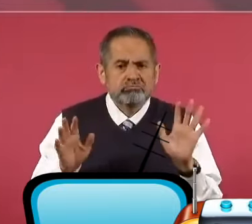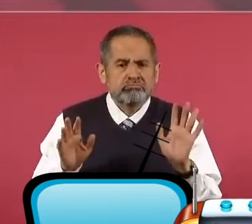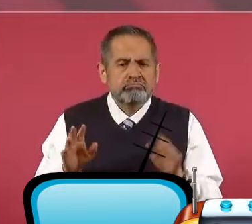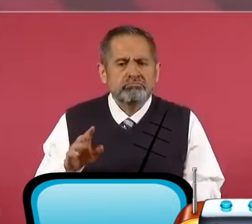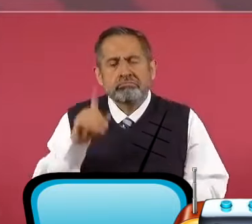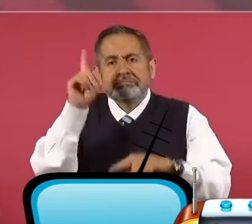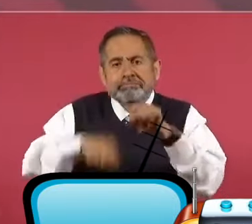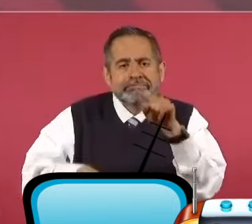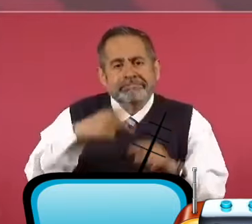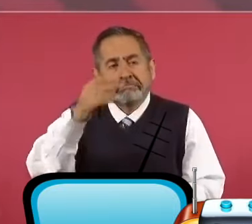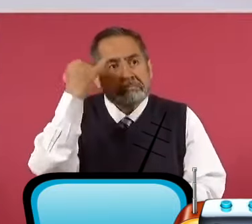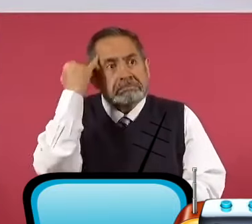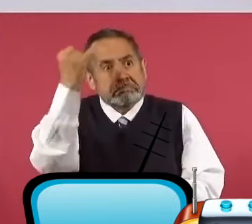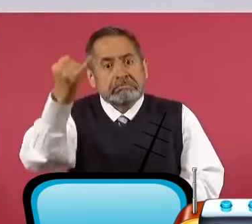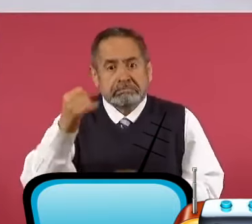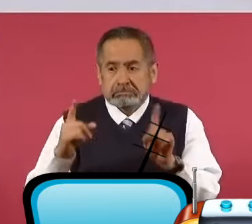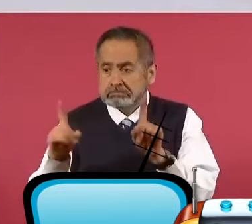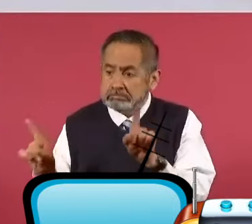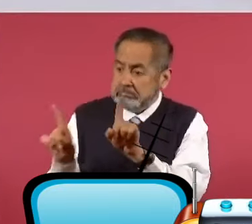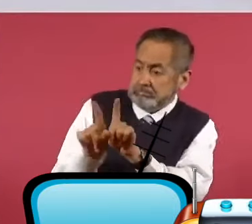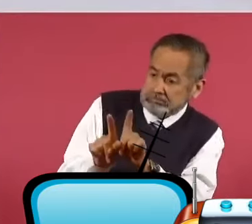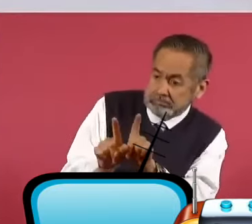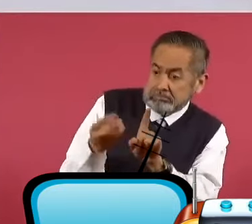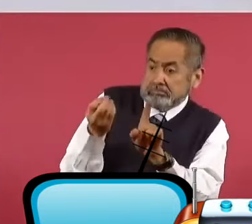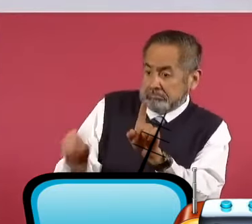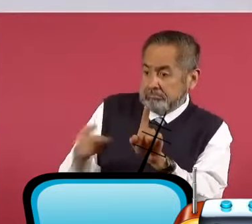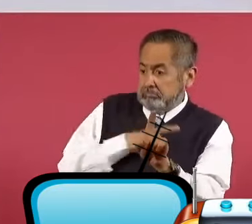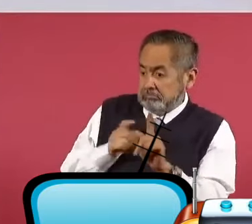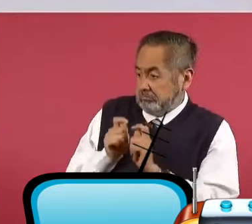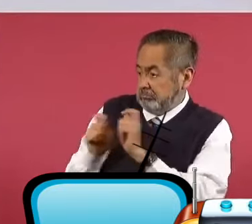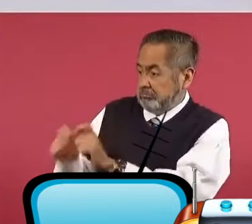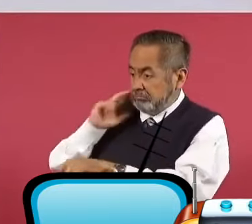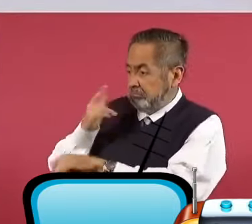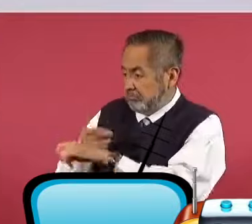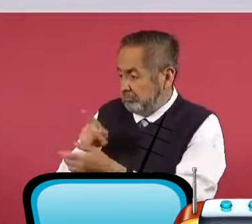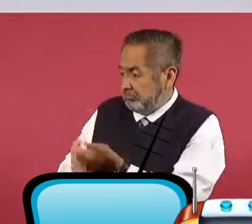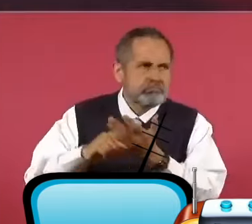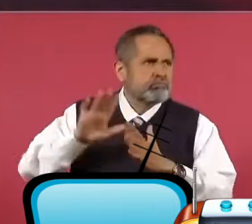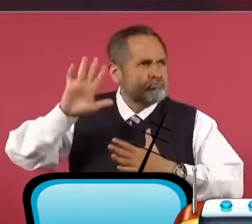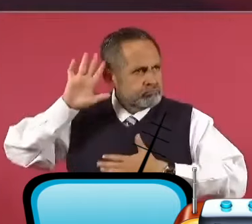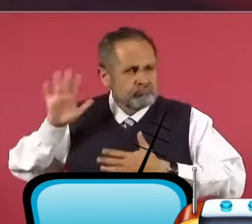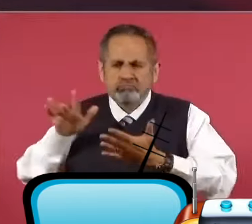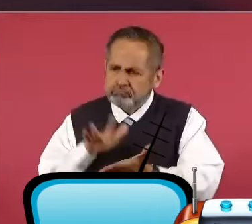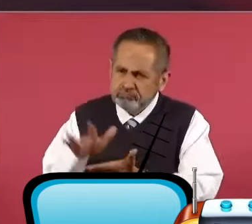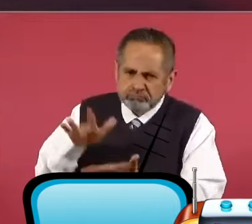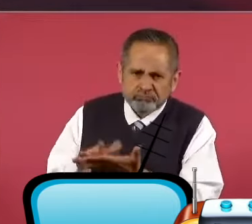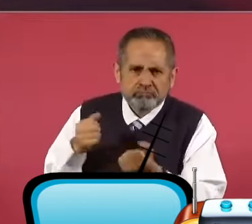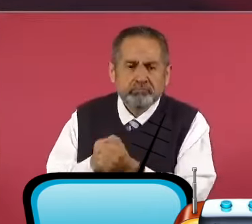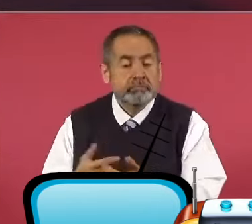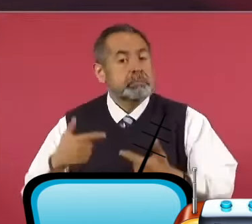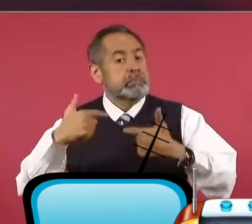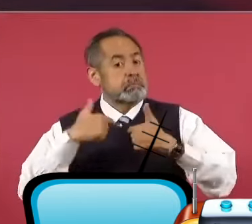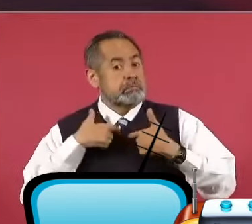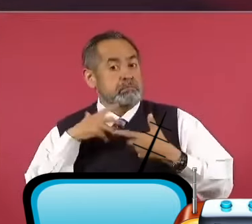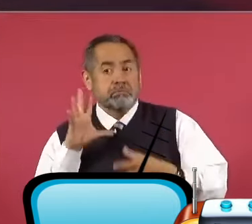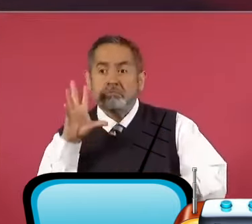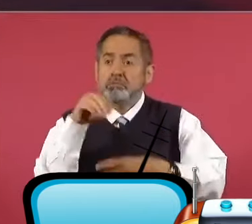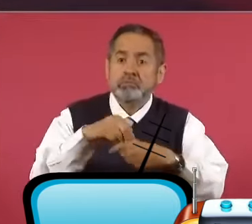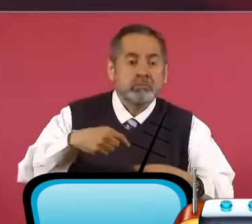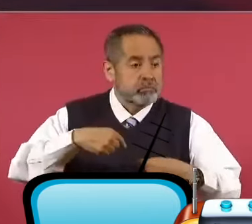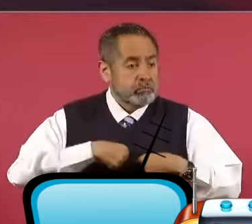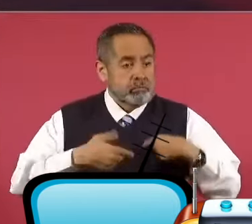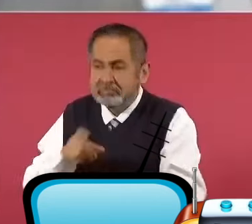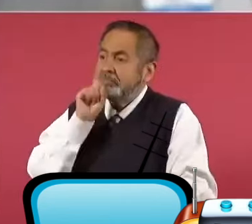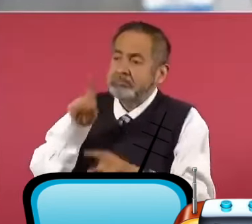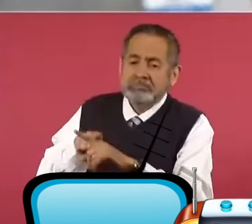o su esposa, sus hijos, todos tienen que estar en el gobierno con cargos, gastando dinero público. No está en mis planes la postulación a